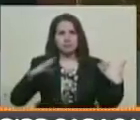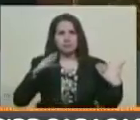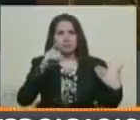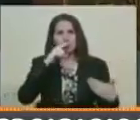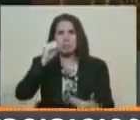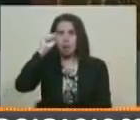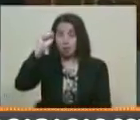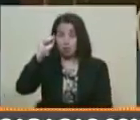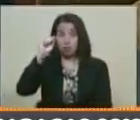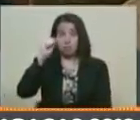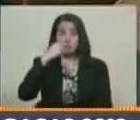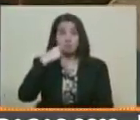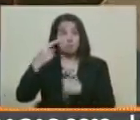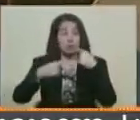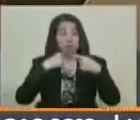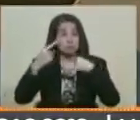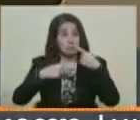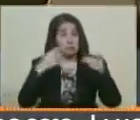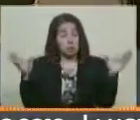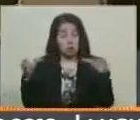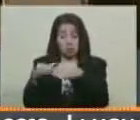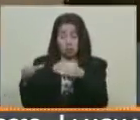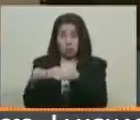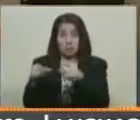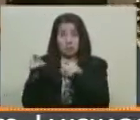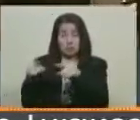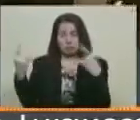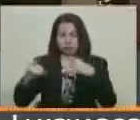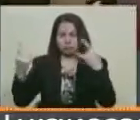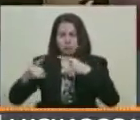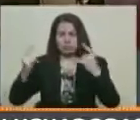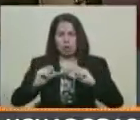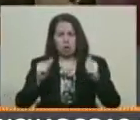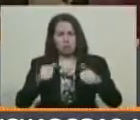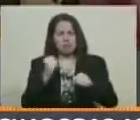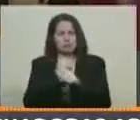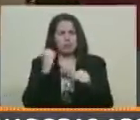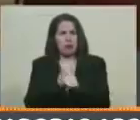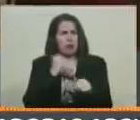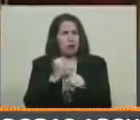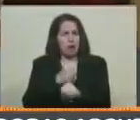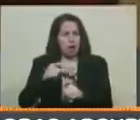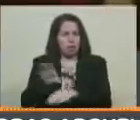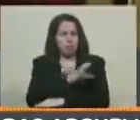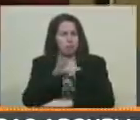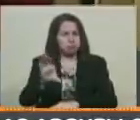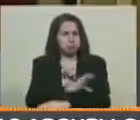Maduro Moros. Como les comentaba, esta agrupación comienza su trabajo discográfico en el año de